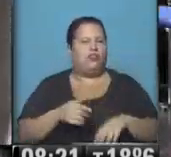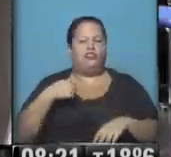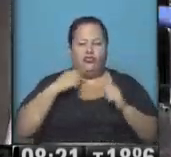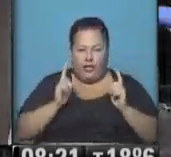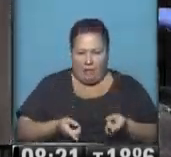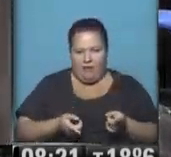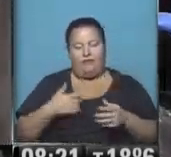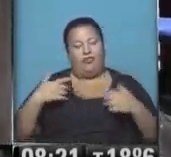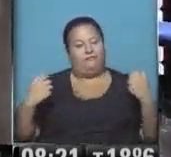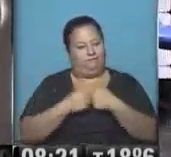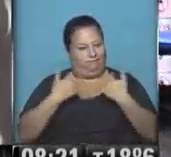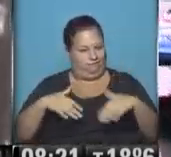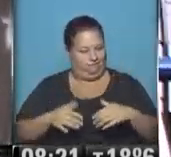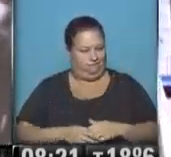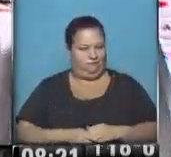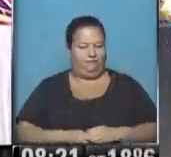yo también. Entonces va a ser un choque bárbaro.